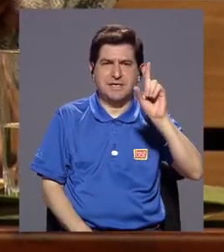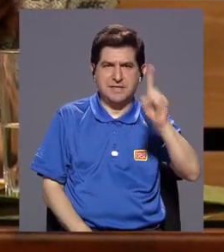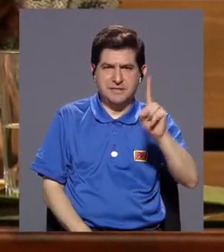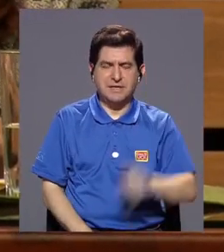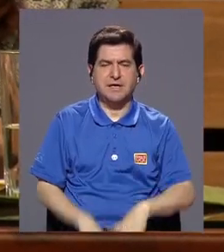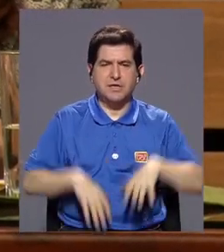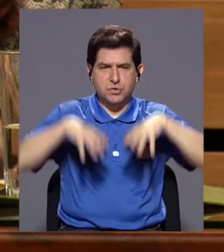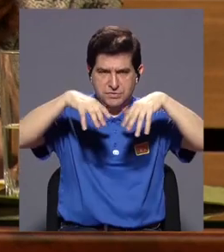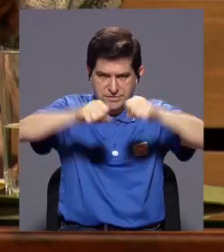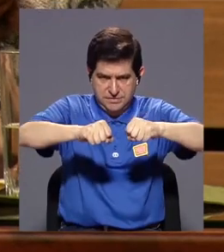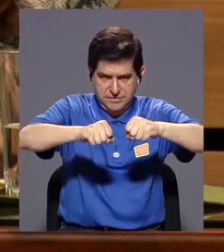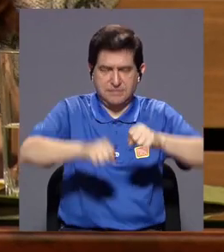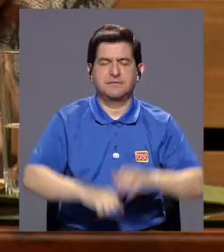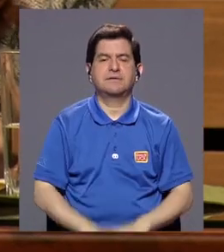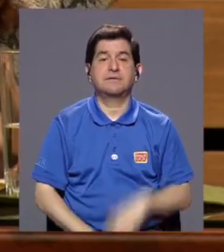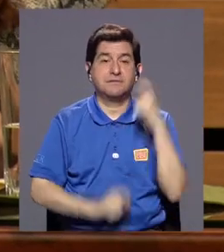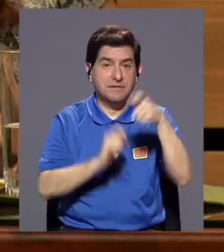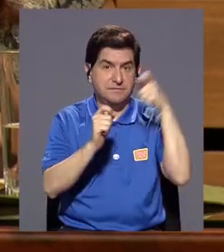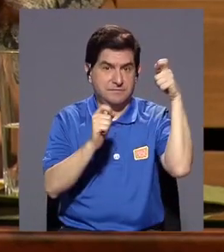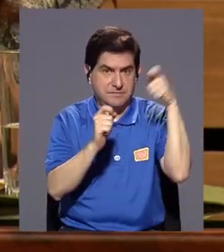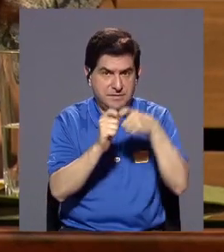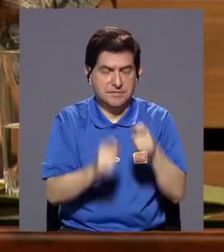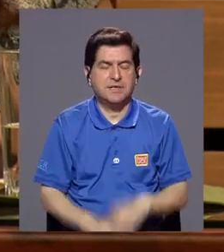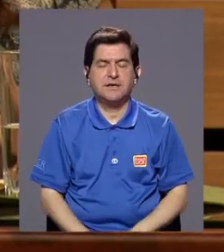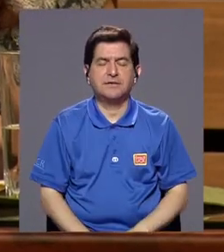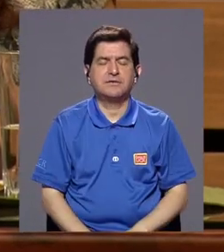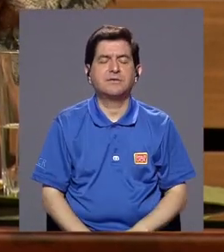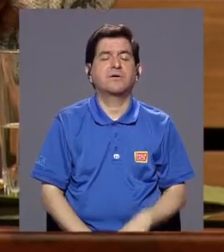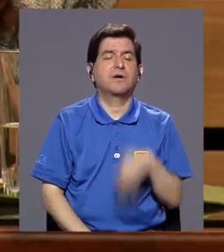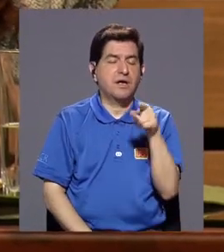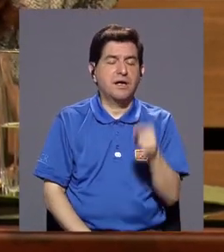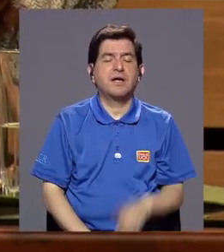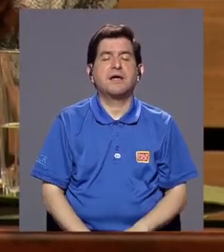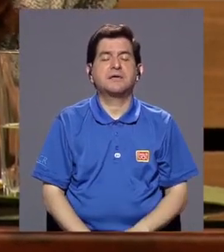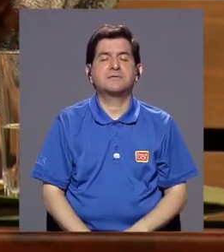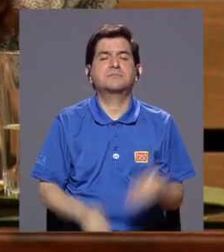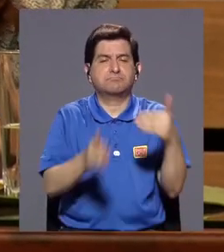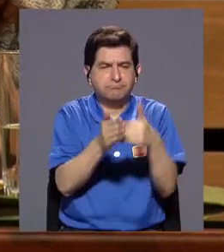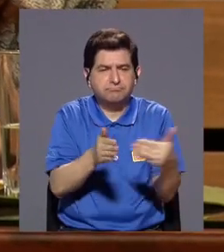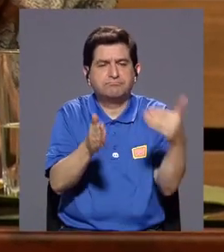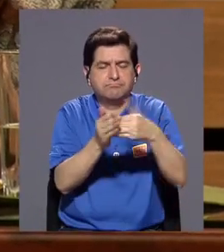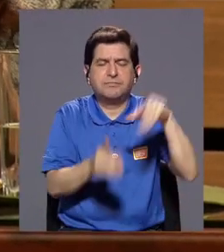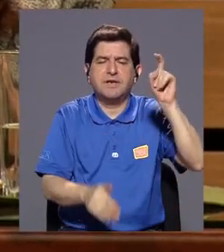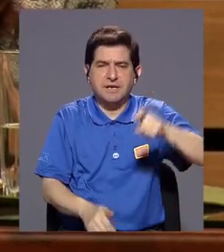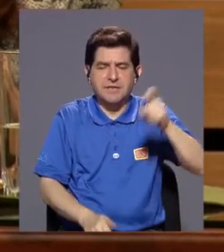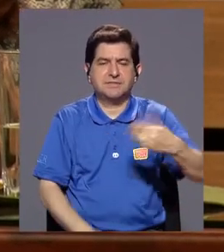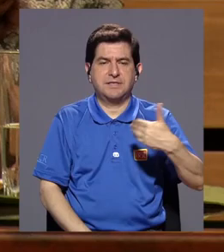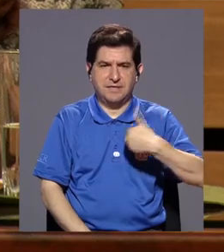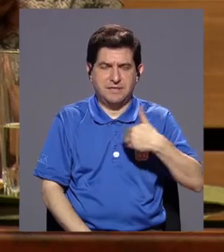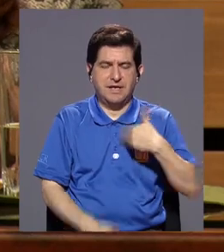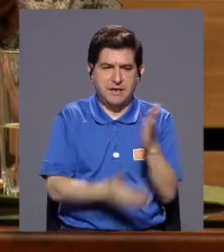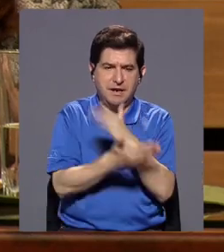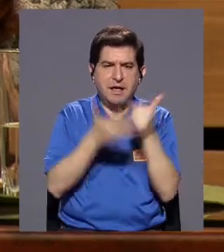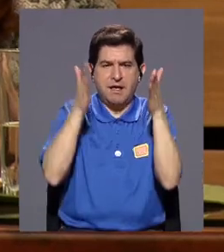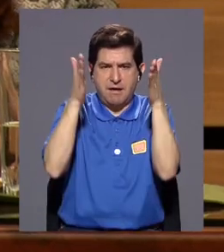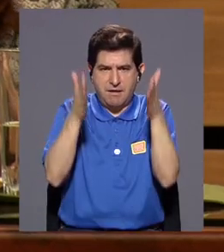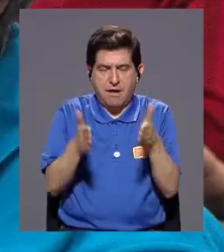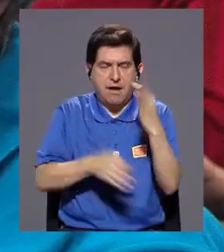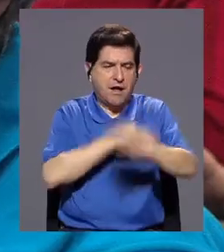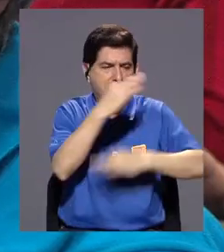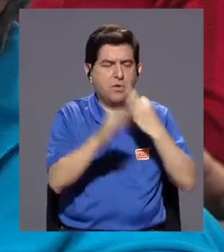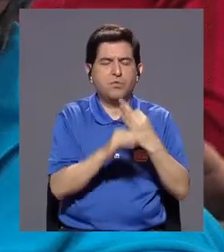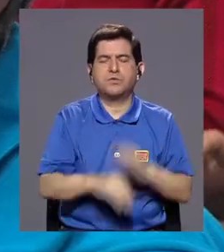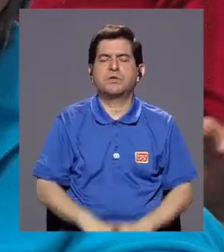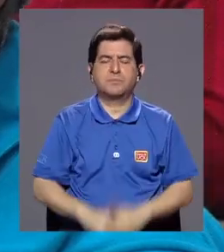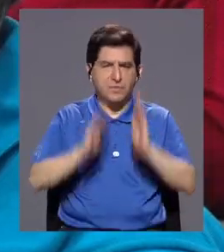1.661 consultas justamente por la frecuencia y la necesidad que tienen algunos tipos